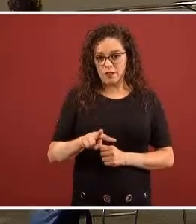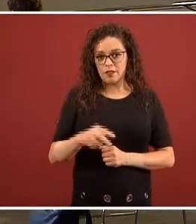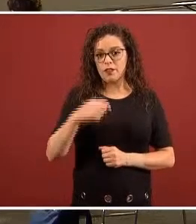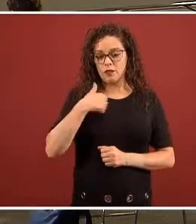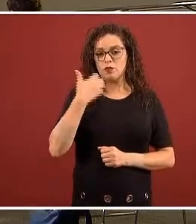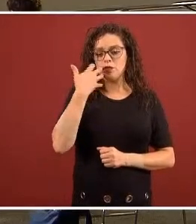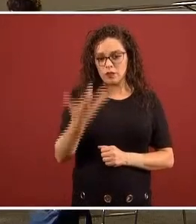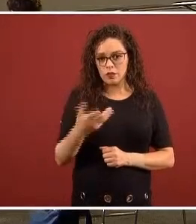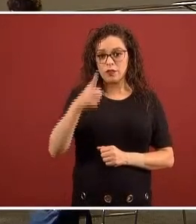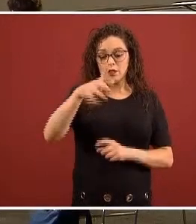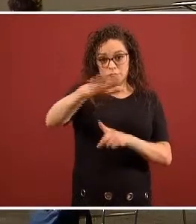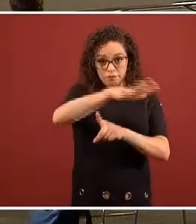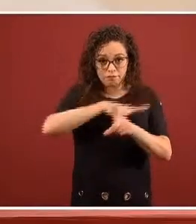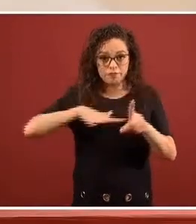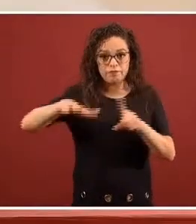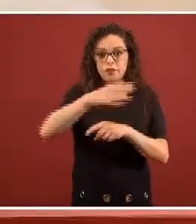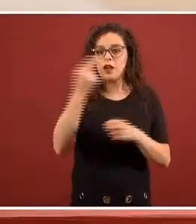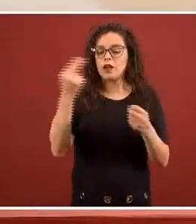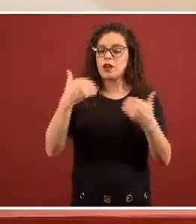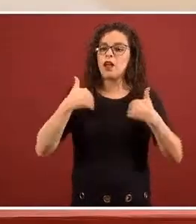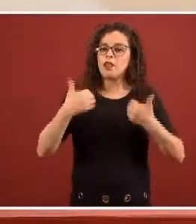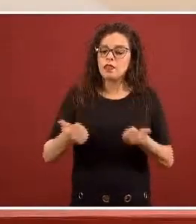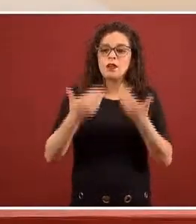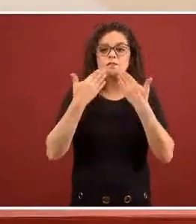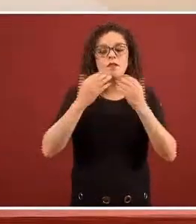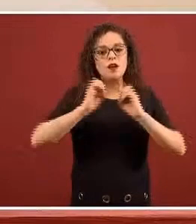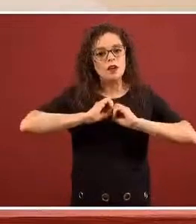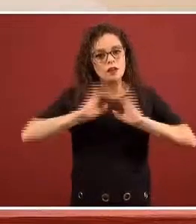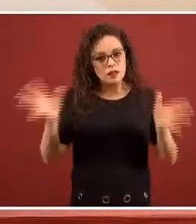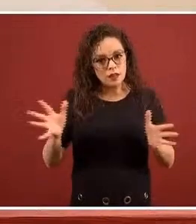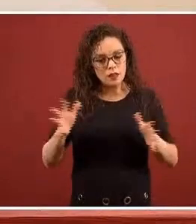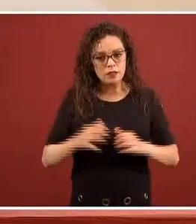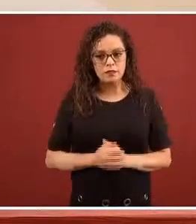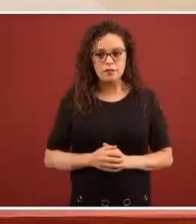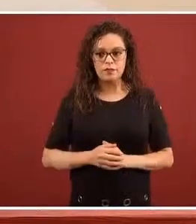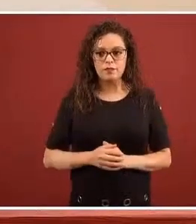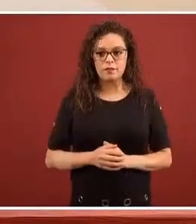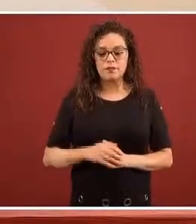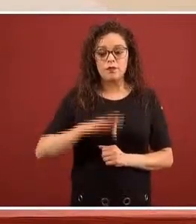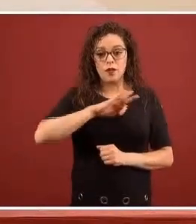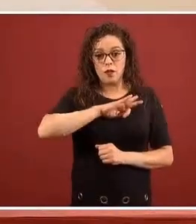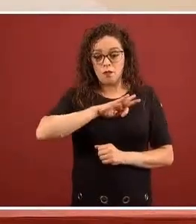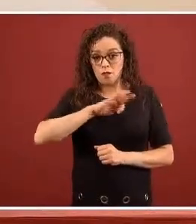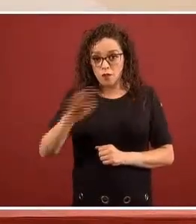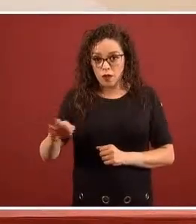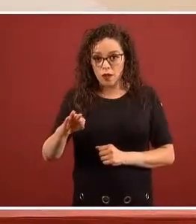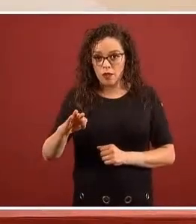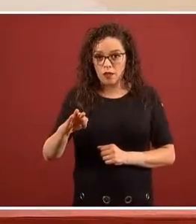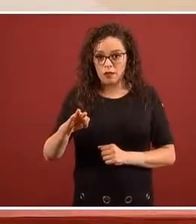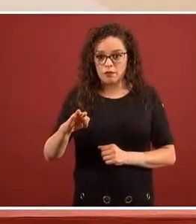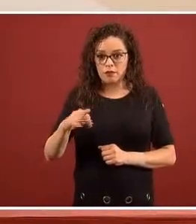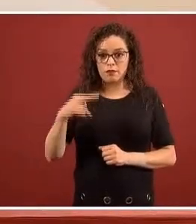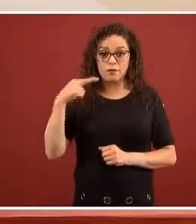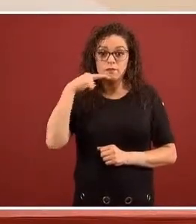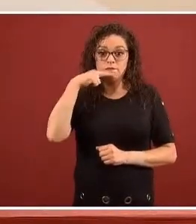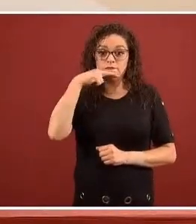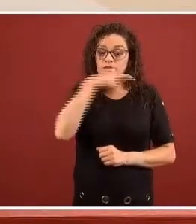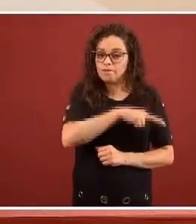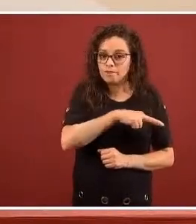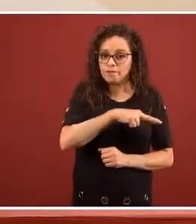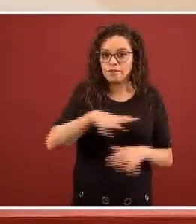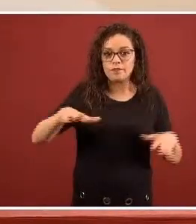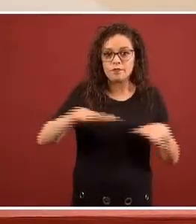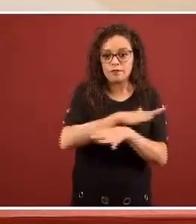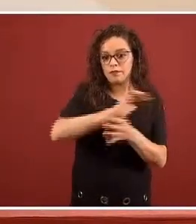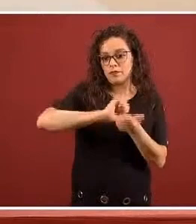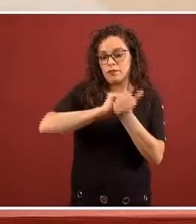en que de un momento a otro, literalmente de un momento a otro, lo que parecía ser algo controlable deja de